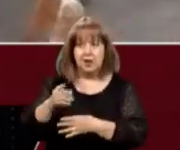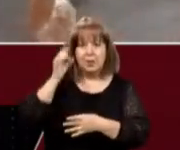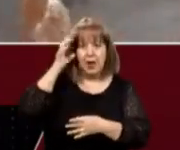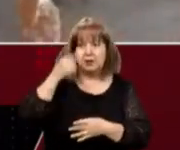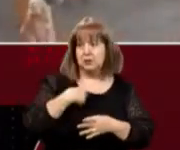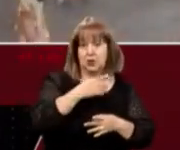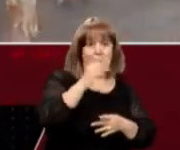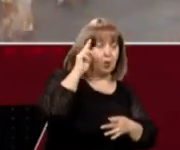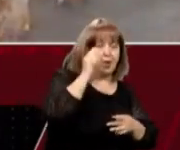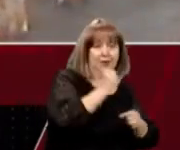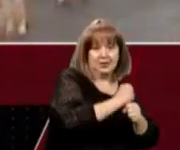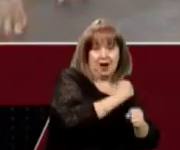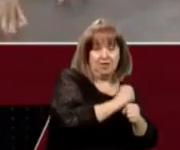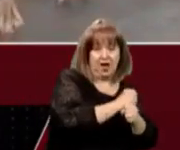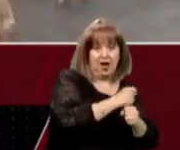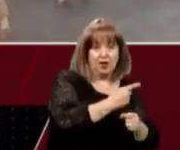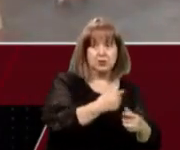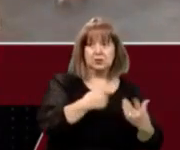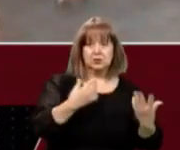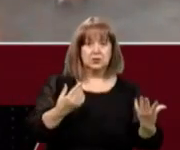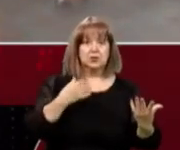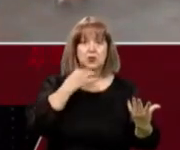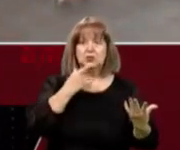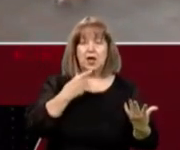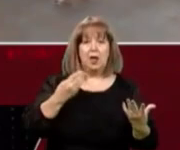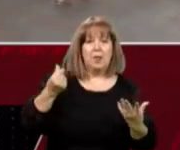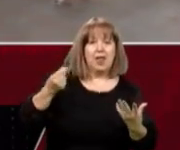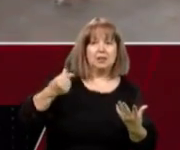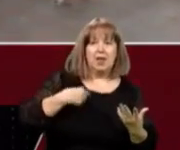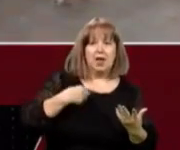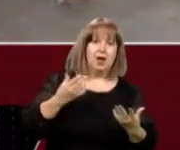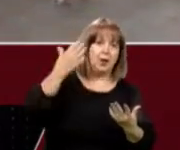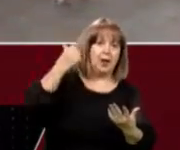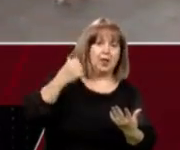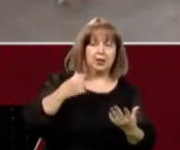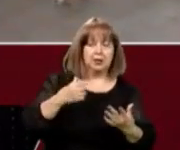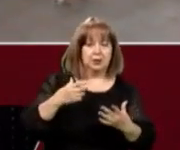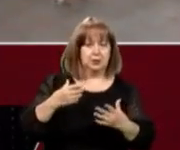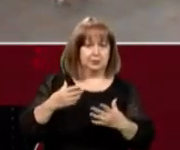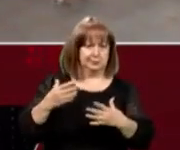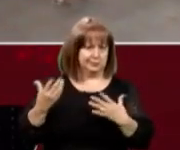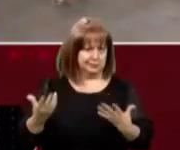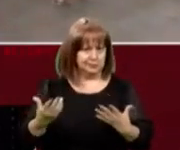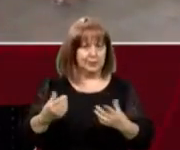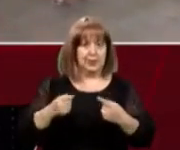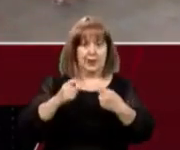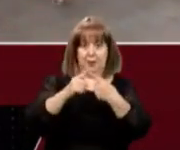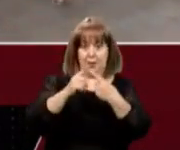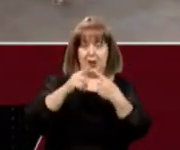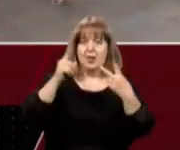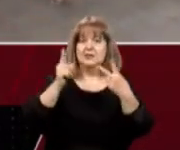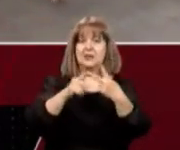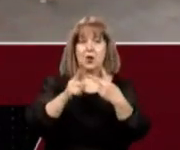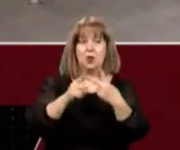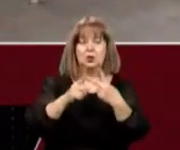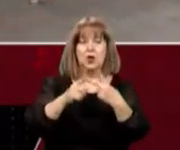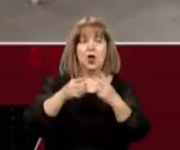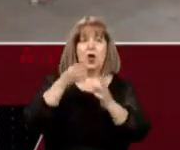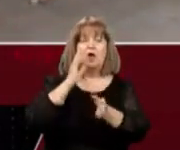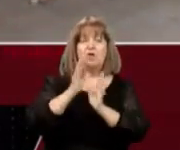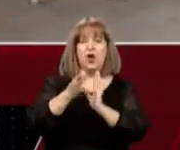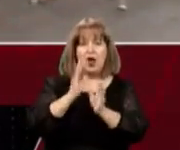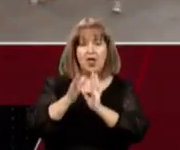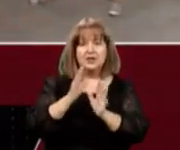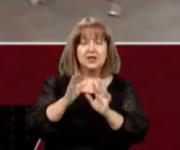trabajar, que no, obviamente nos preguntan, no saben si uno tiene plata. Lo segundo es esto, de que la violencia